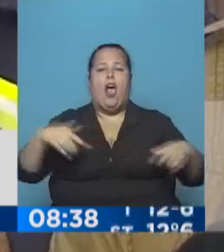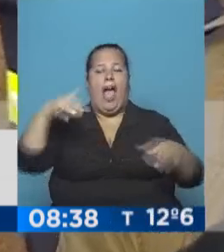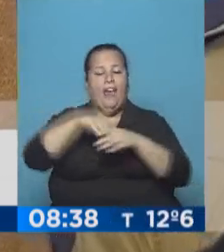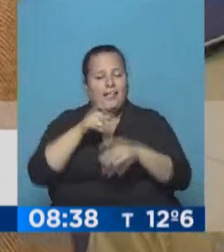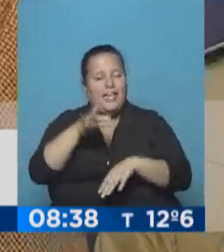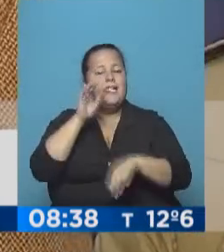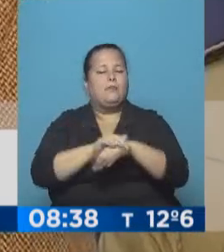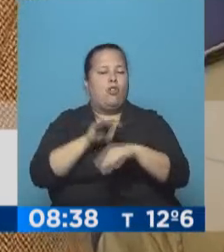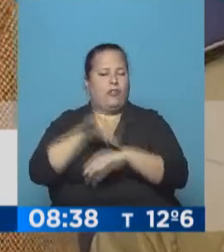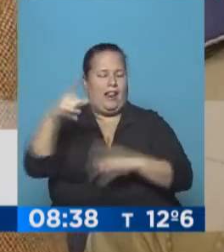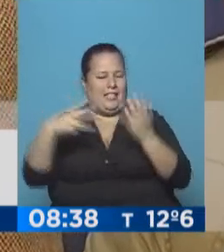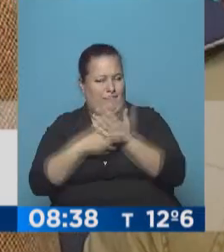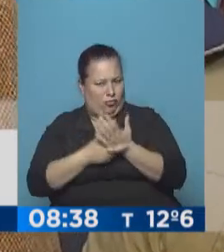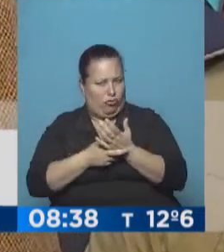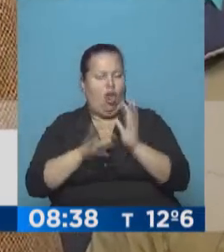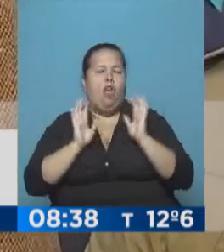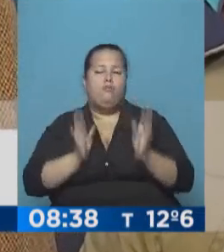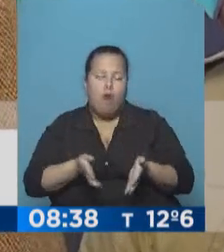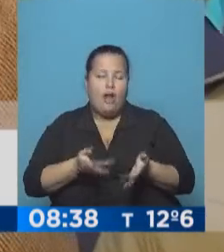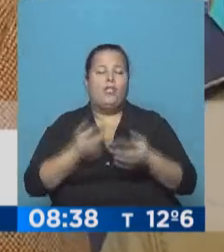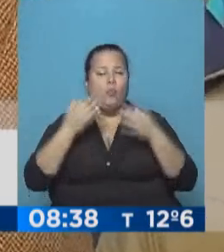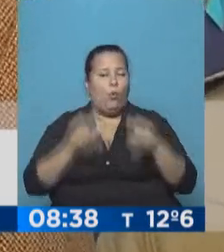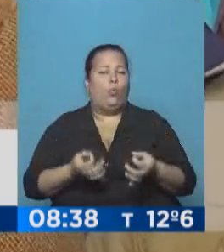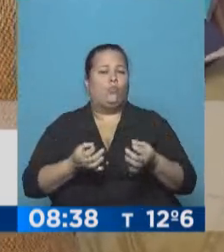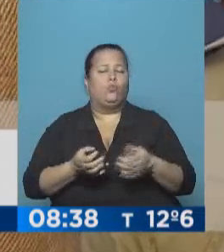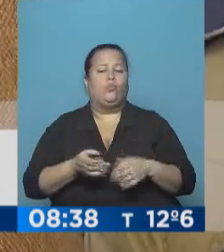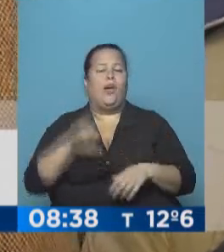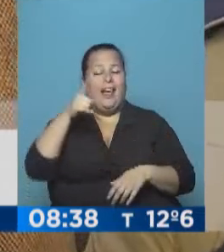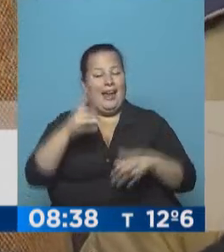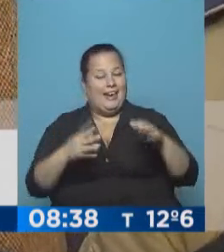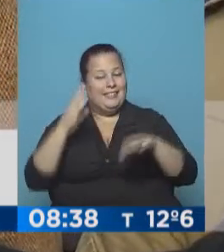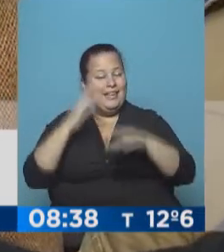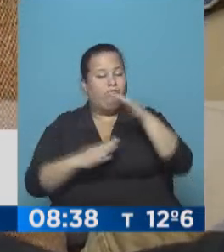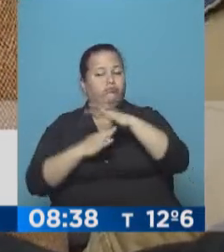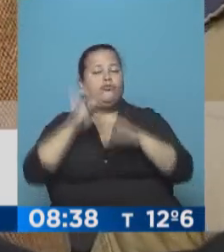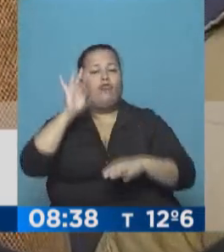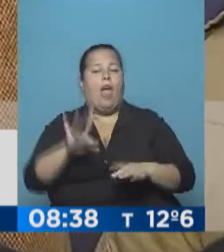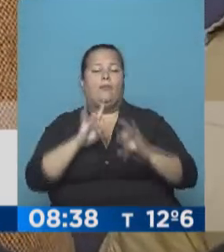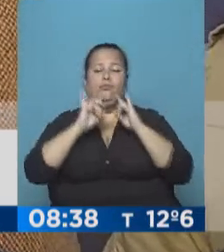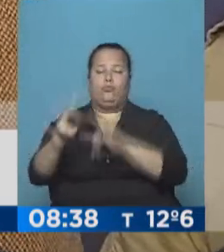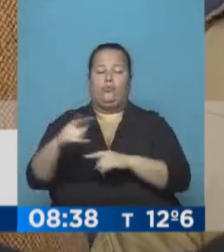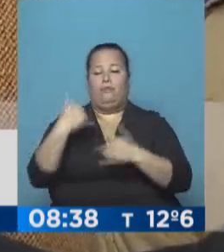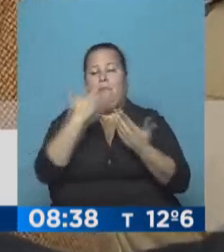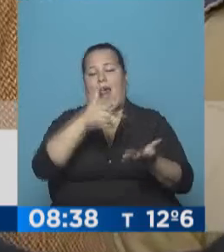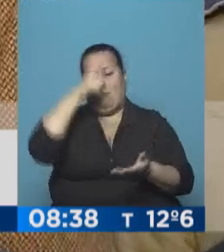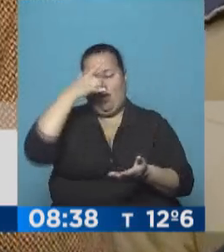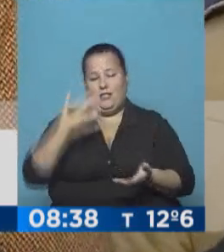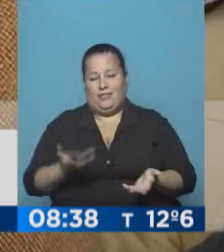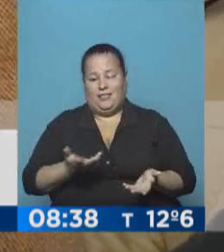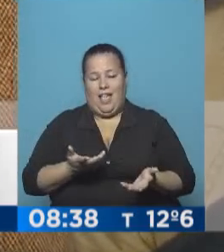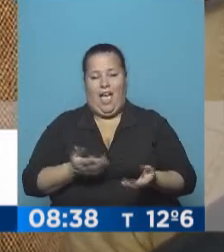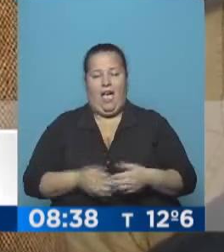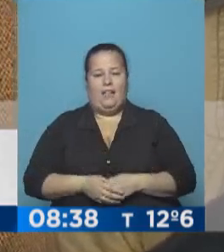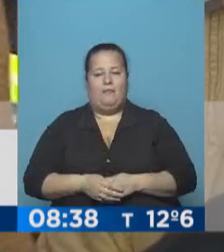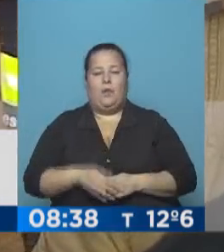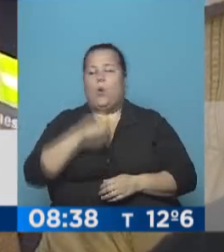es responsabilidad del guarda. Por lo tanto, justamente esa autoridad solo la podemos delegar en la fuerza pública,